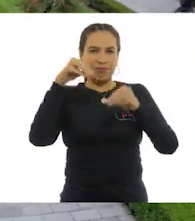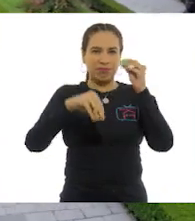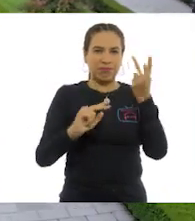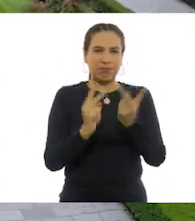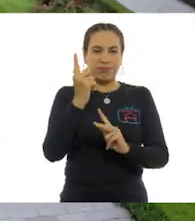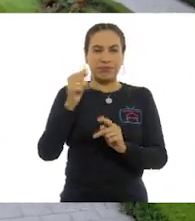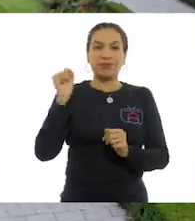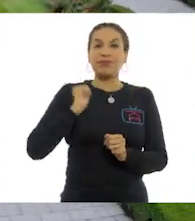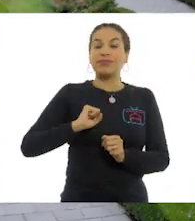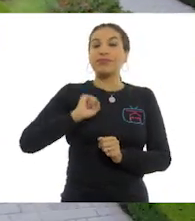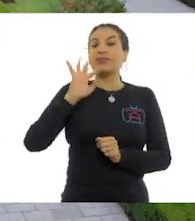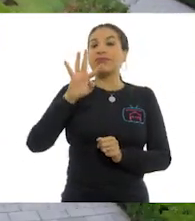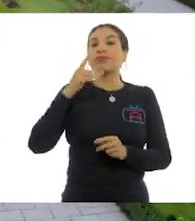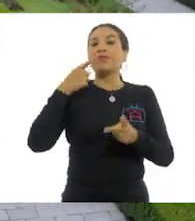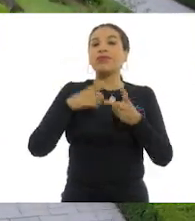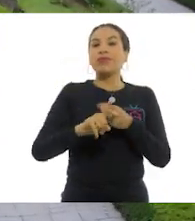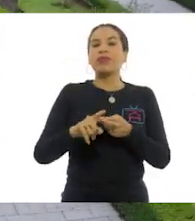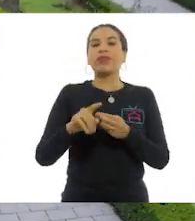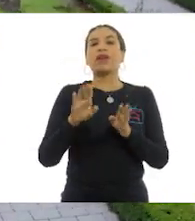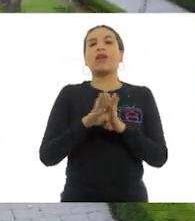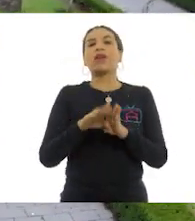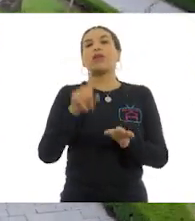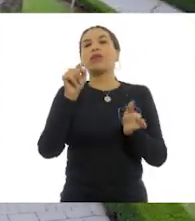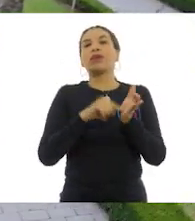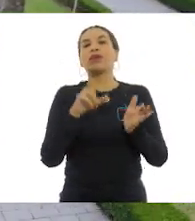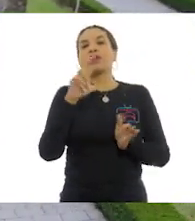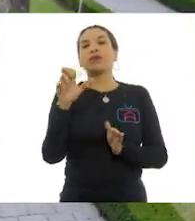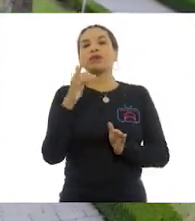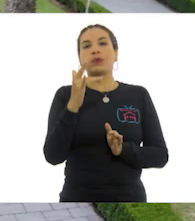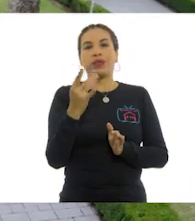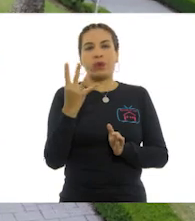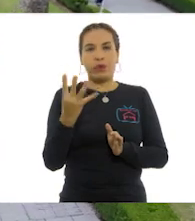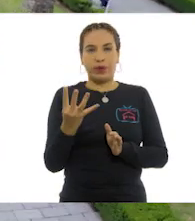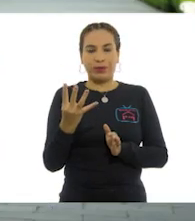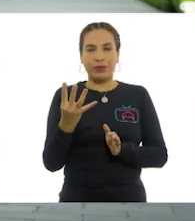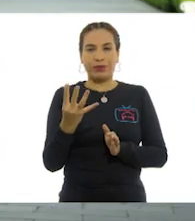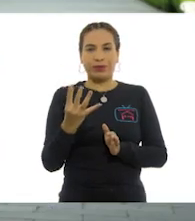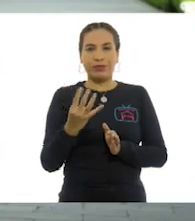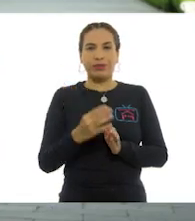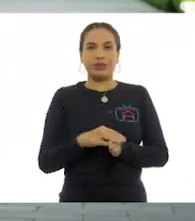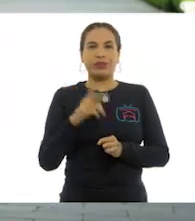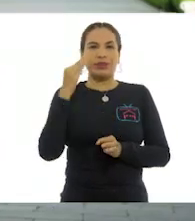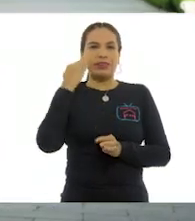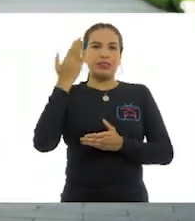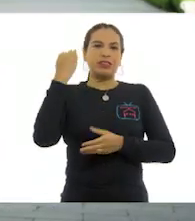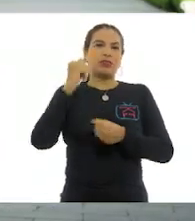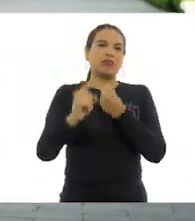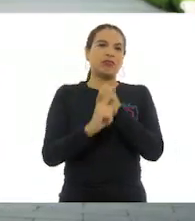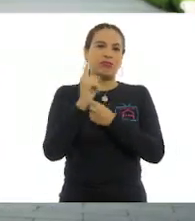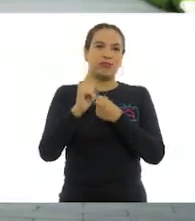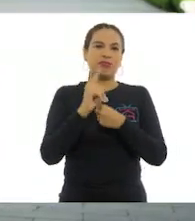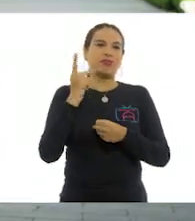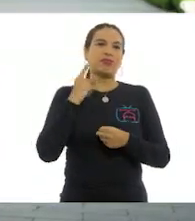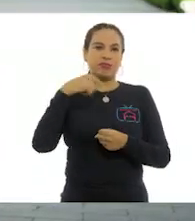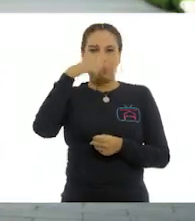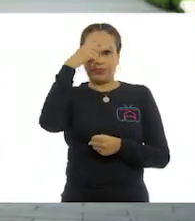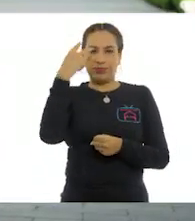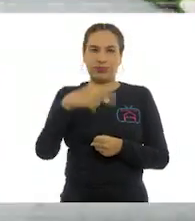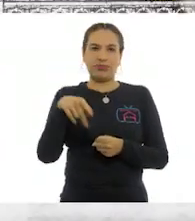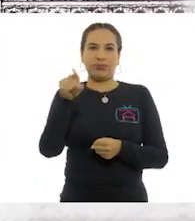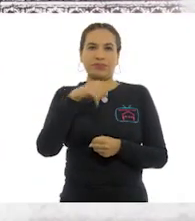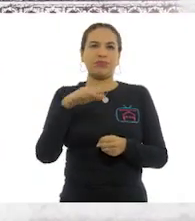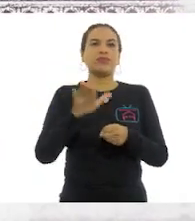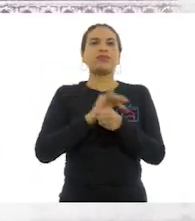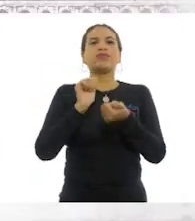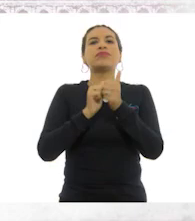siglo XIX, a mediados, en 1854. Época de mucho conflicto político en México y sin embargo hubo la